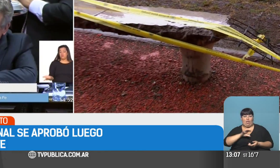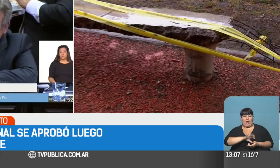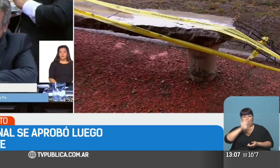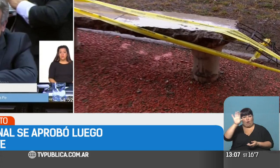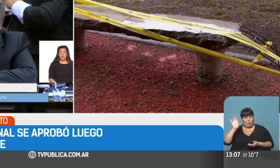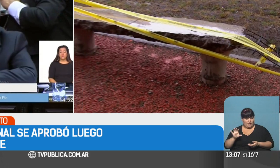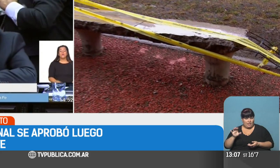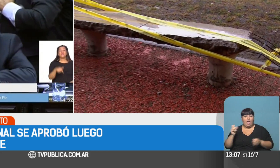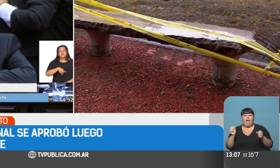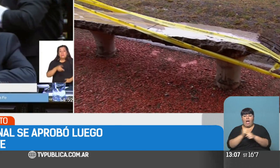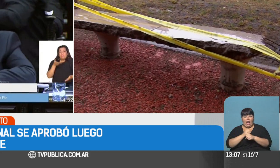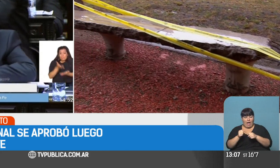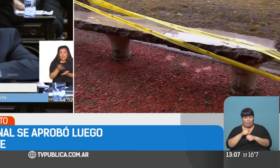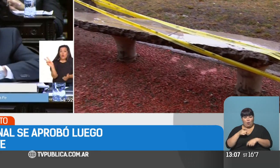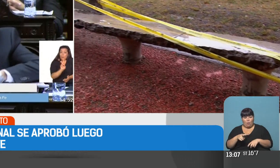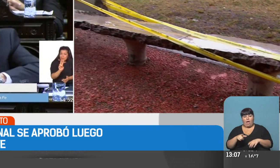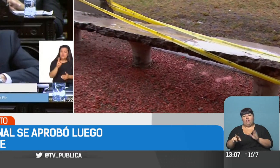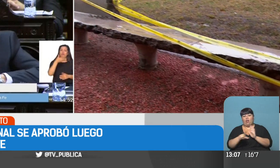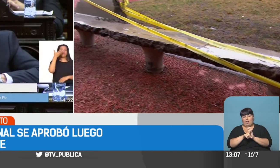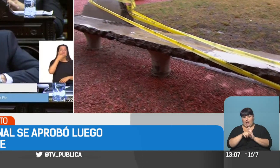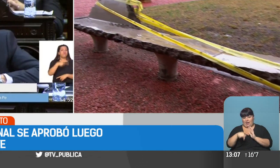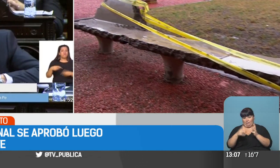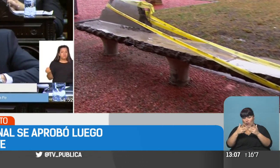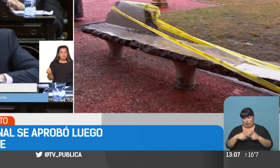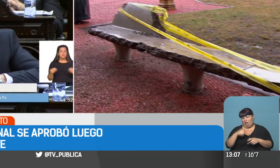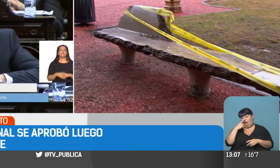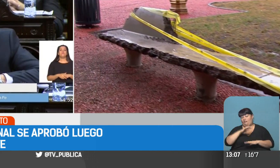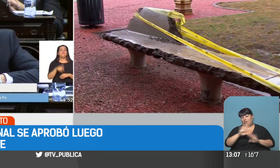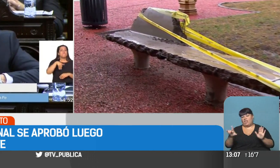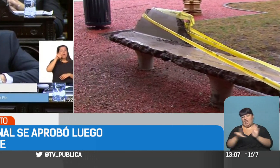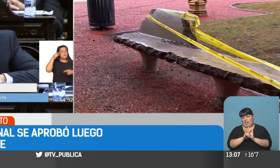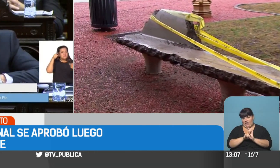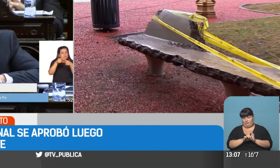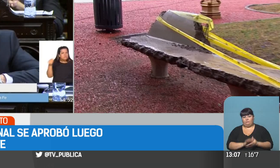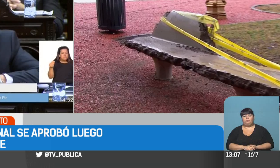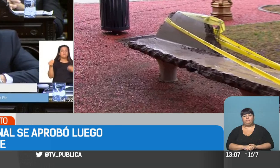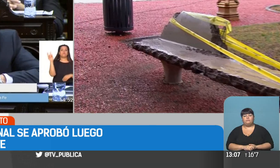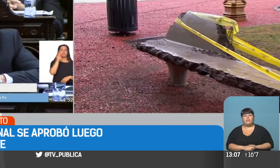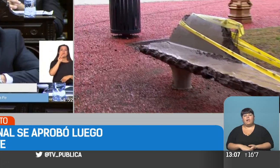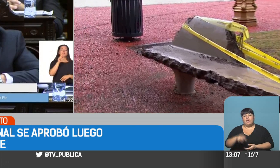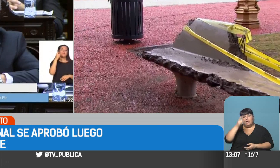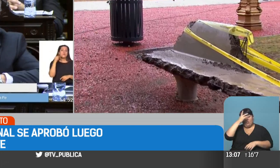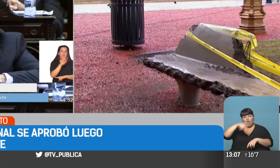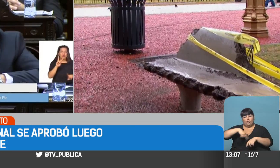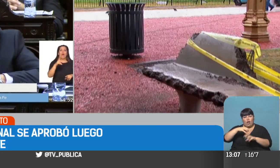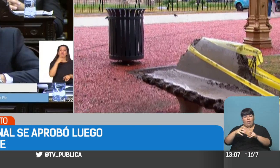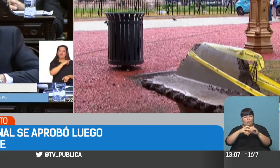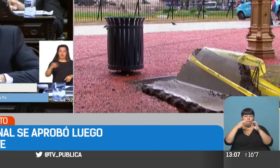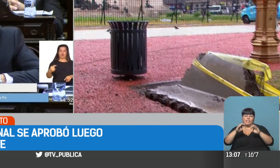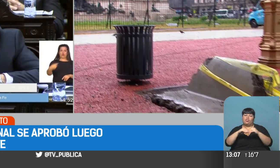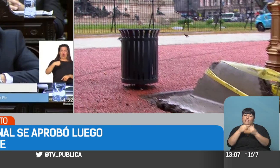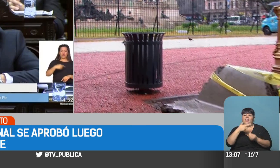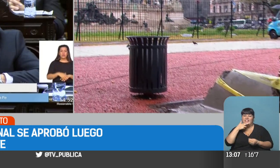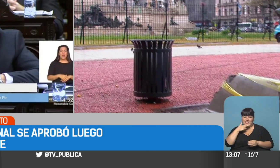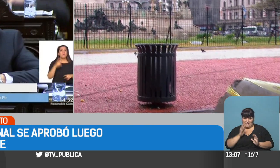provinciales, la aprobación, la sanción de este proyecto que finalmente se hizo ley. 12 horas de debate, en realidad